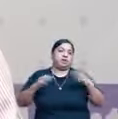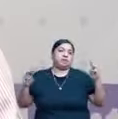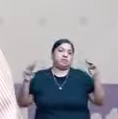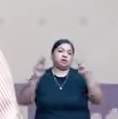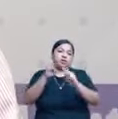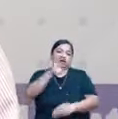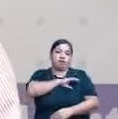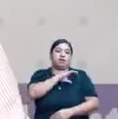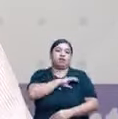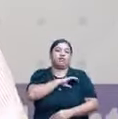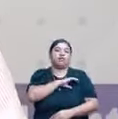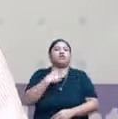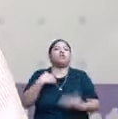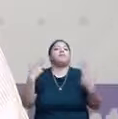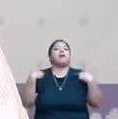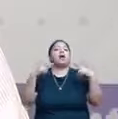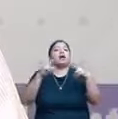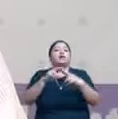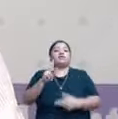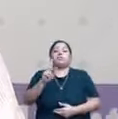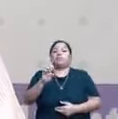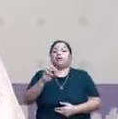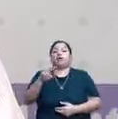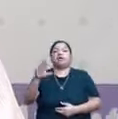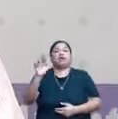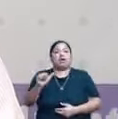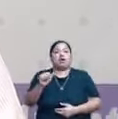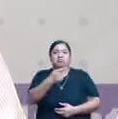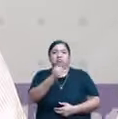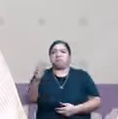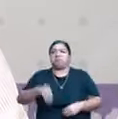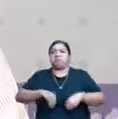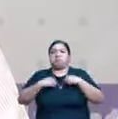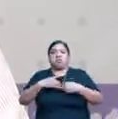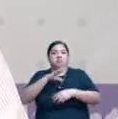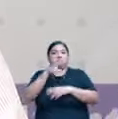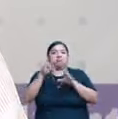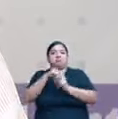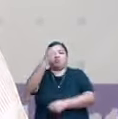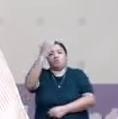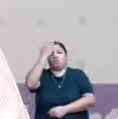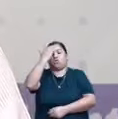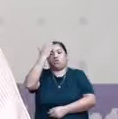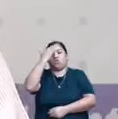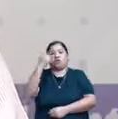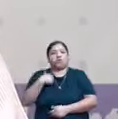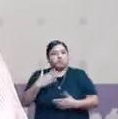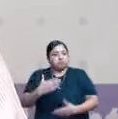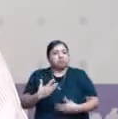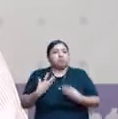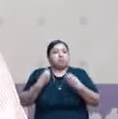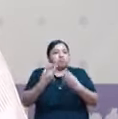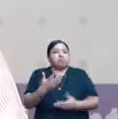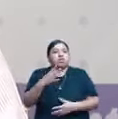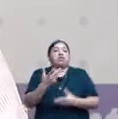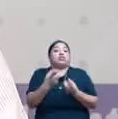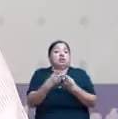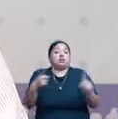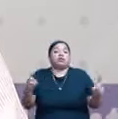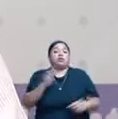soy el profe Peña, vecino de toda la vida, comprometido con el desarrollo de nuestro municipio, con experiencia en la